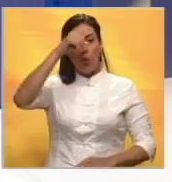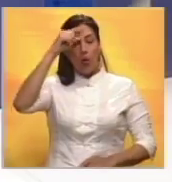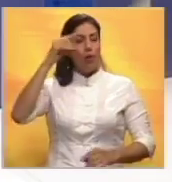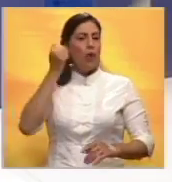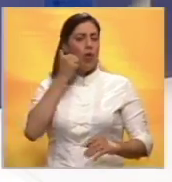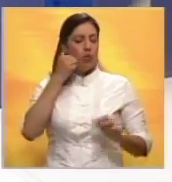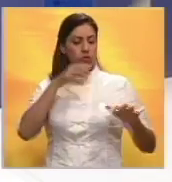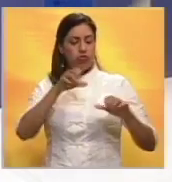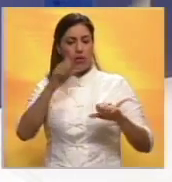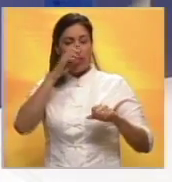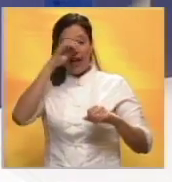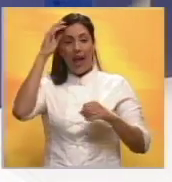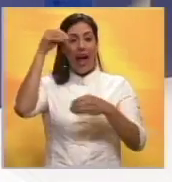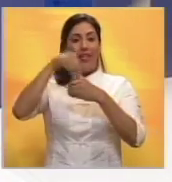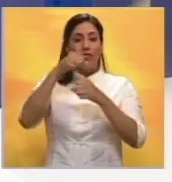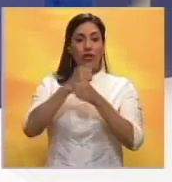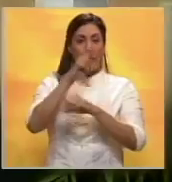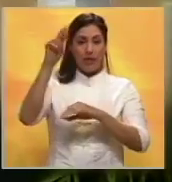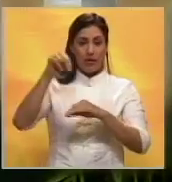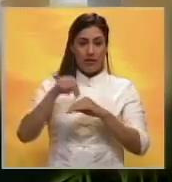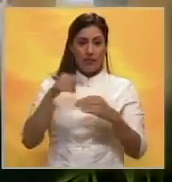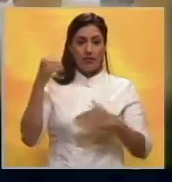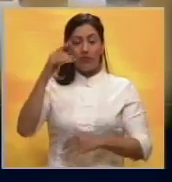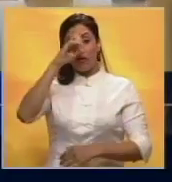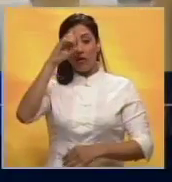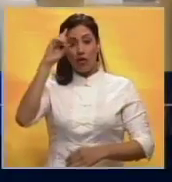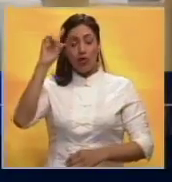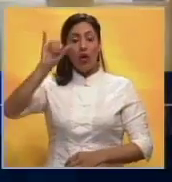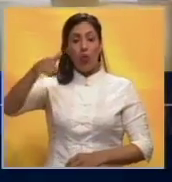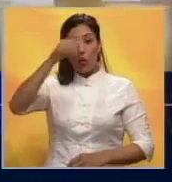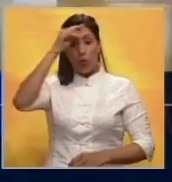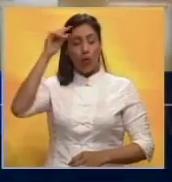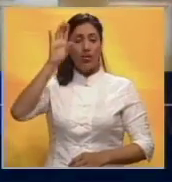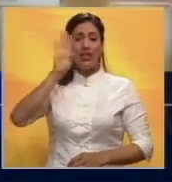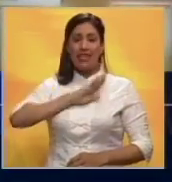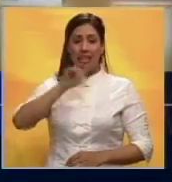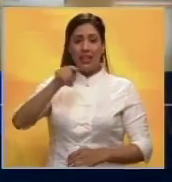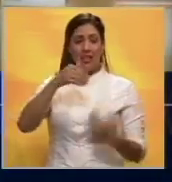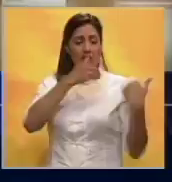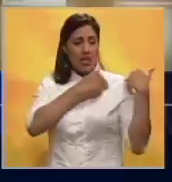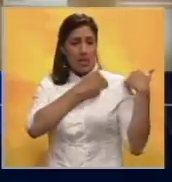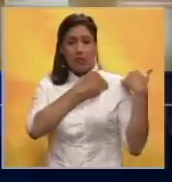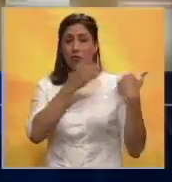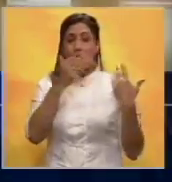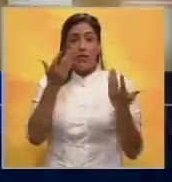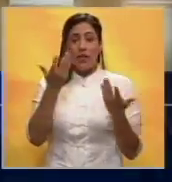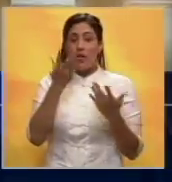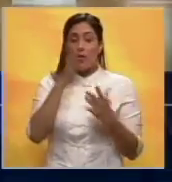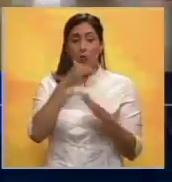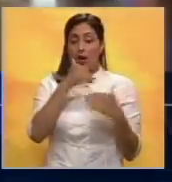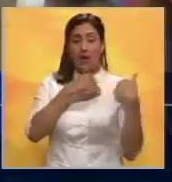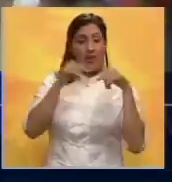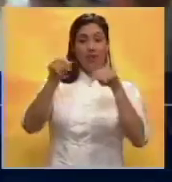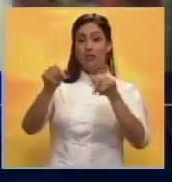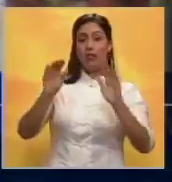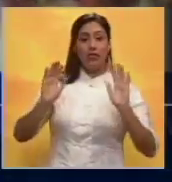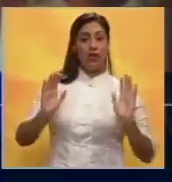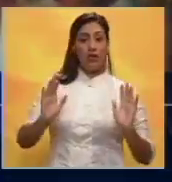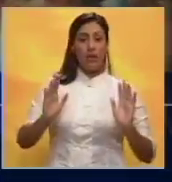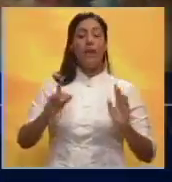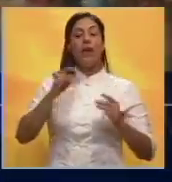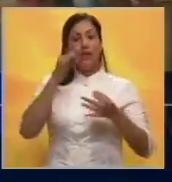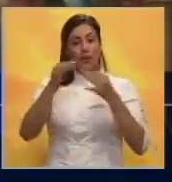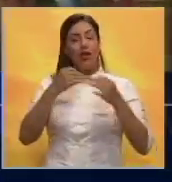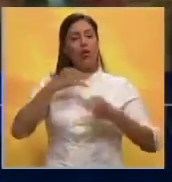usurpación de funciones en la asamblea nacional cabello reiteró que Julio Borges está ejerciendo responsabilidades que no le corresponden y